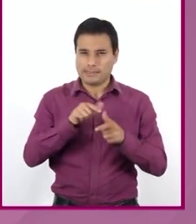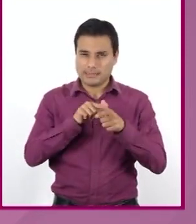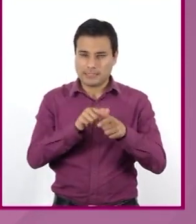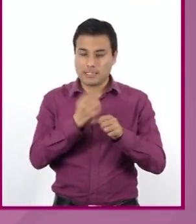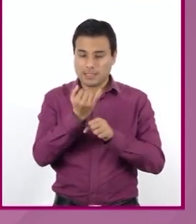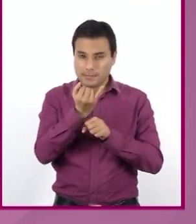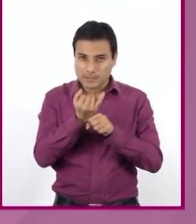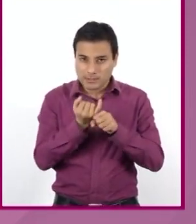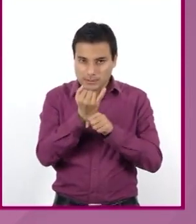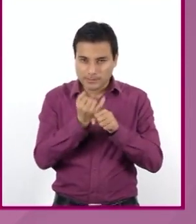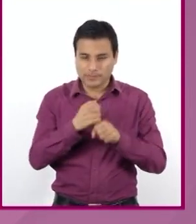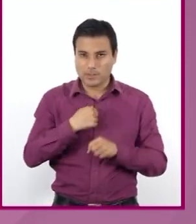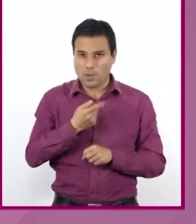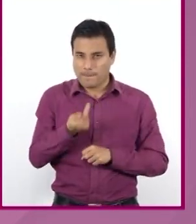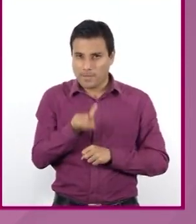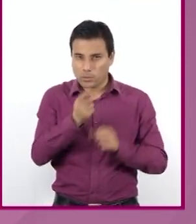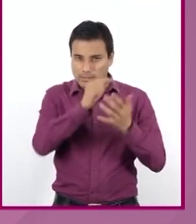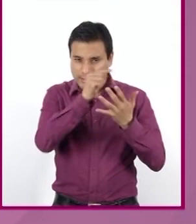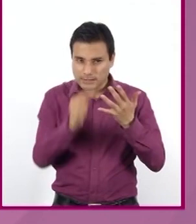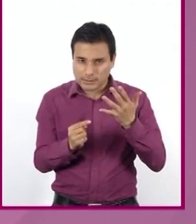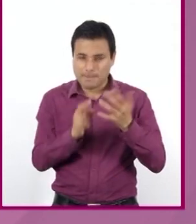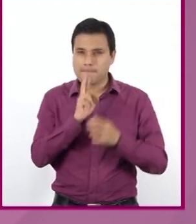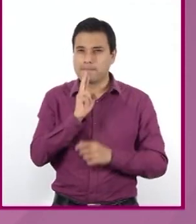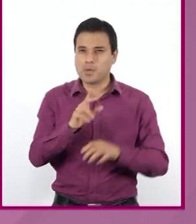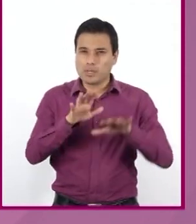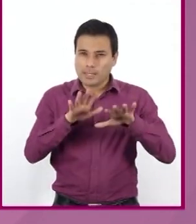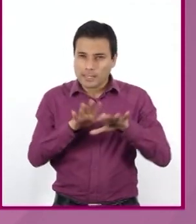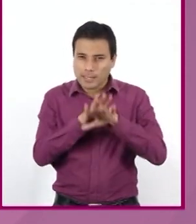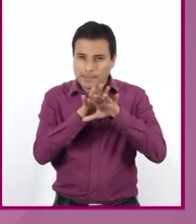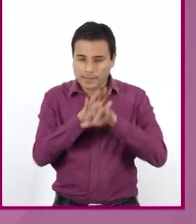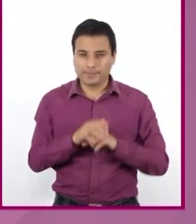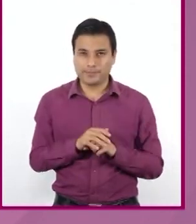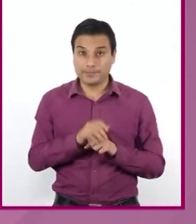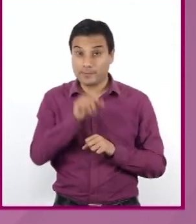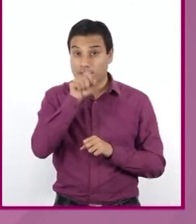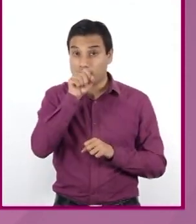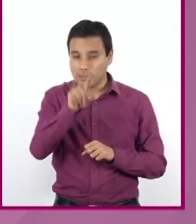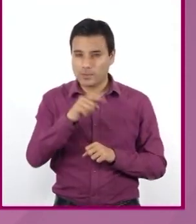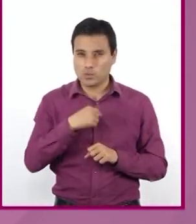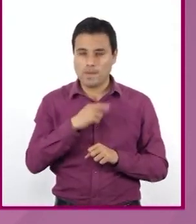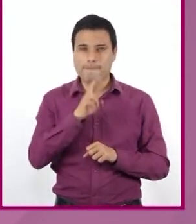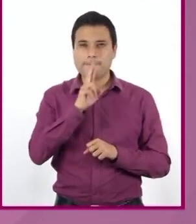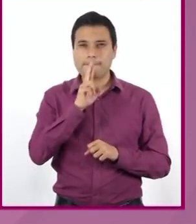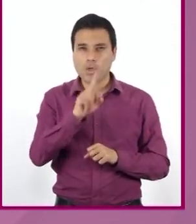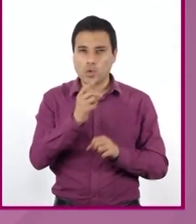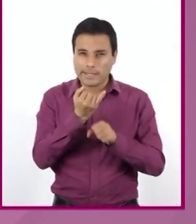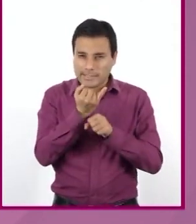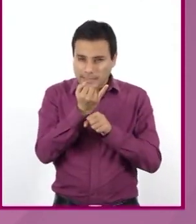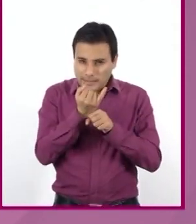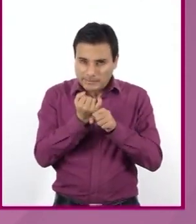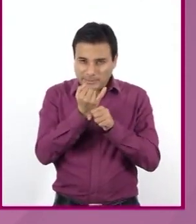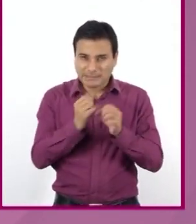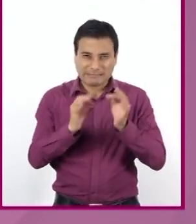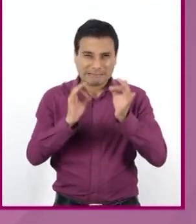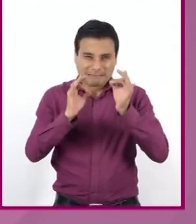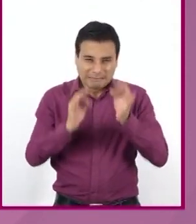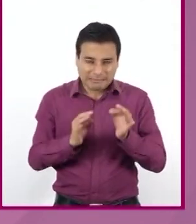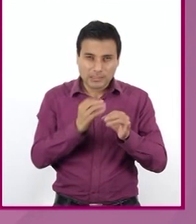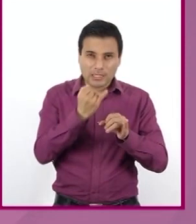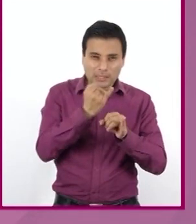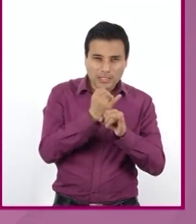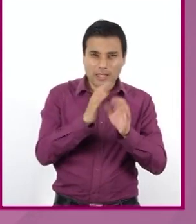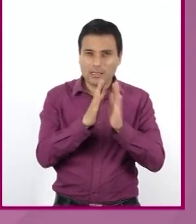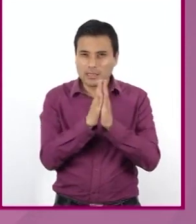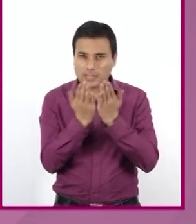investigaciones enfoqué mis preguntas correctamente. También hice una minuciosa búsqueda y selección de fuentes, así como